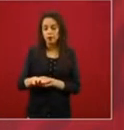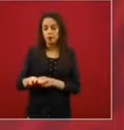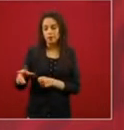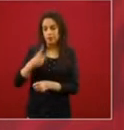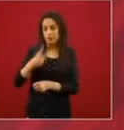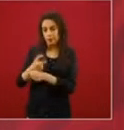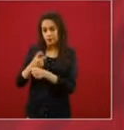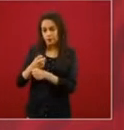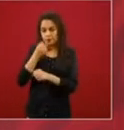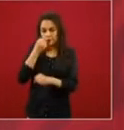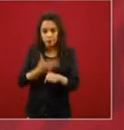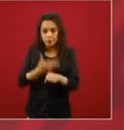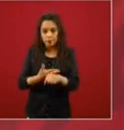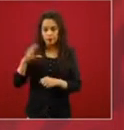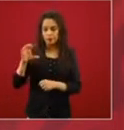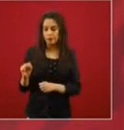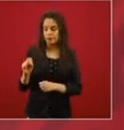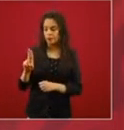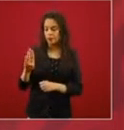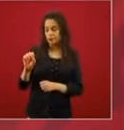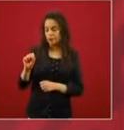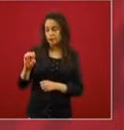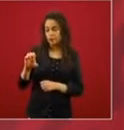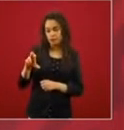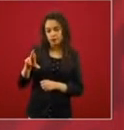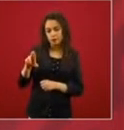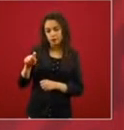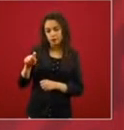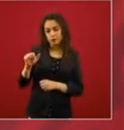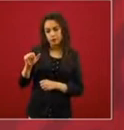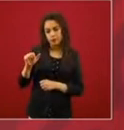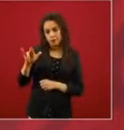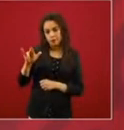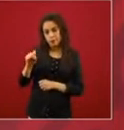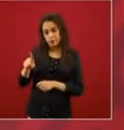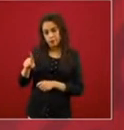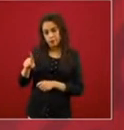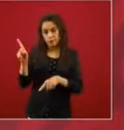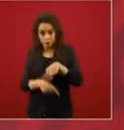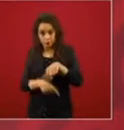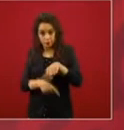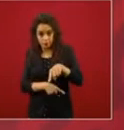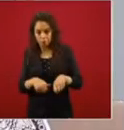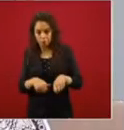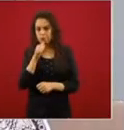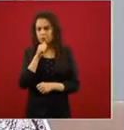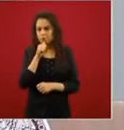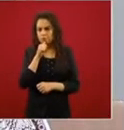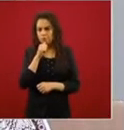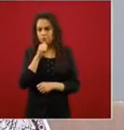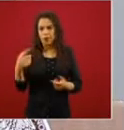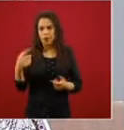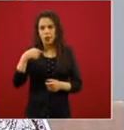a eliminarse. Lo que buscamos es